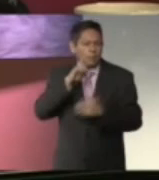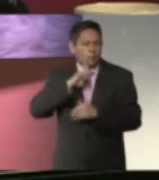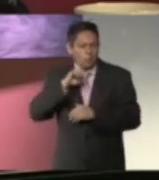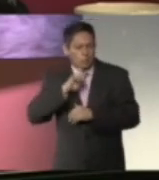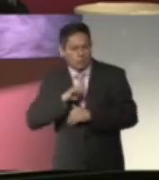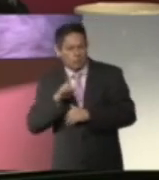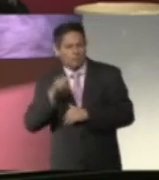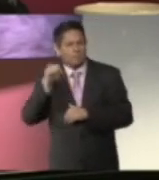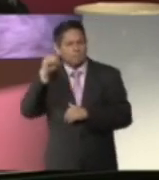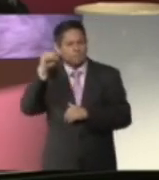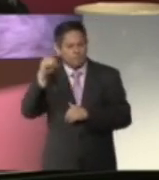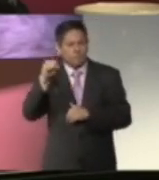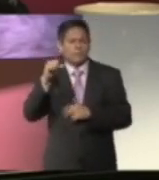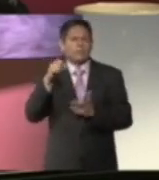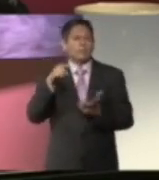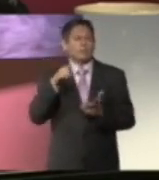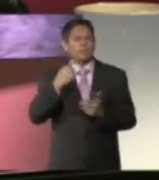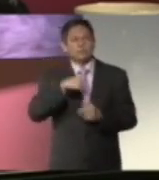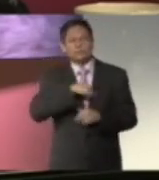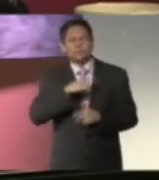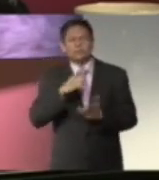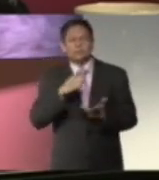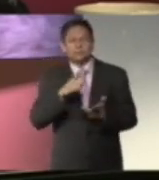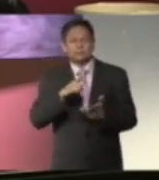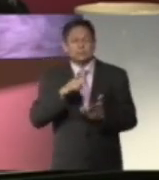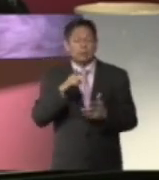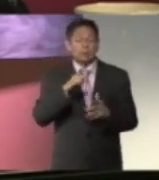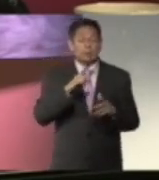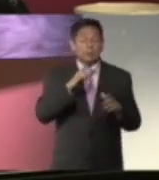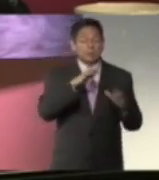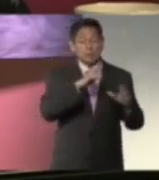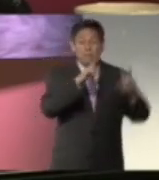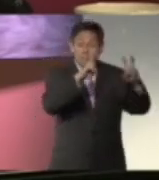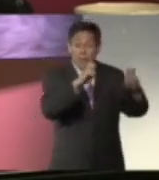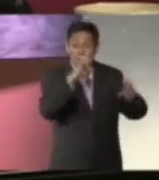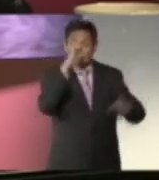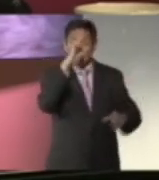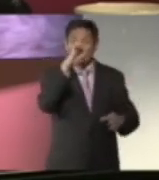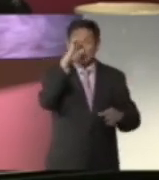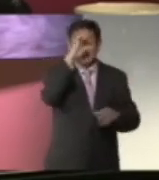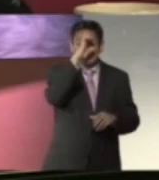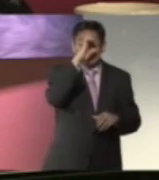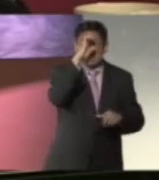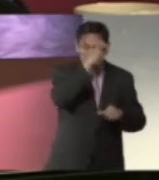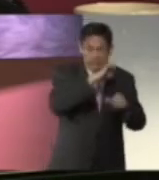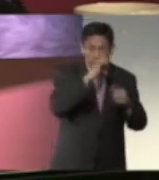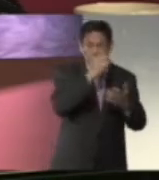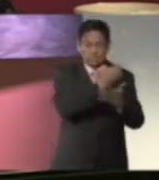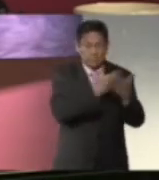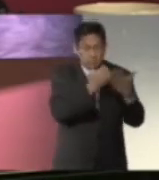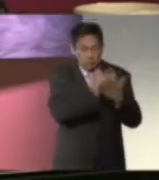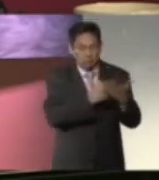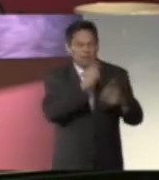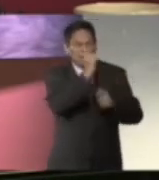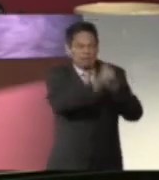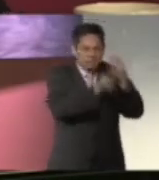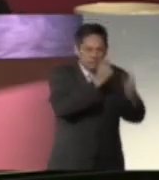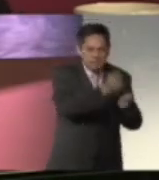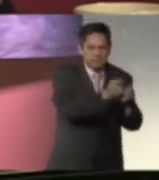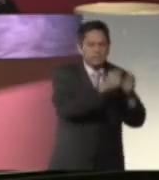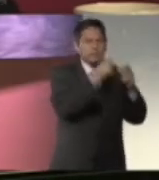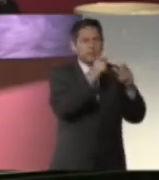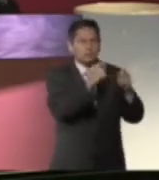el tema de la ciencia económica, de lo que es y de las limitaciones que tiene,